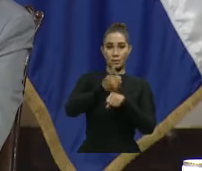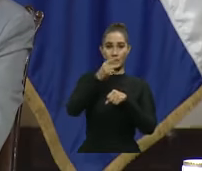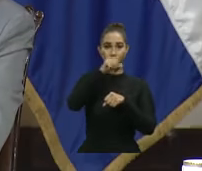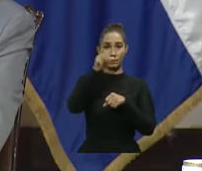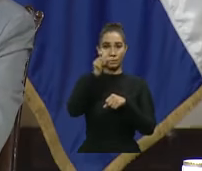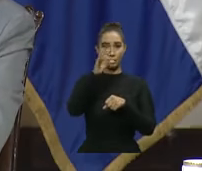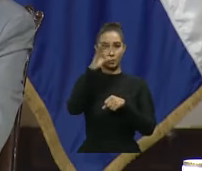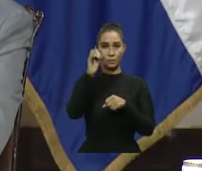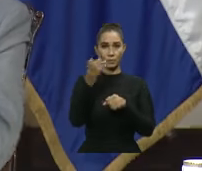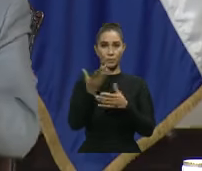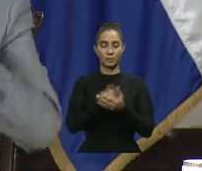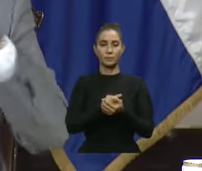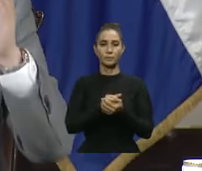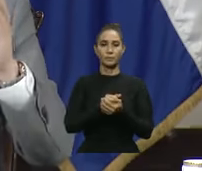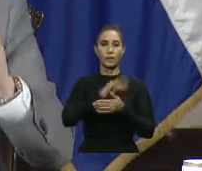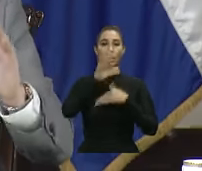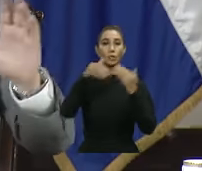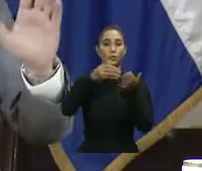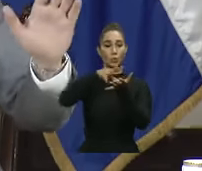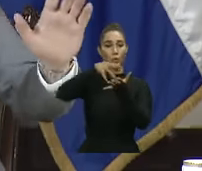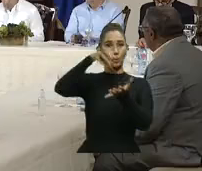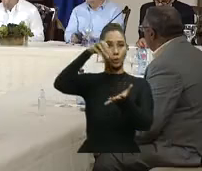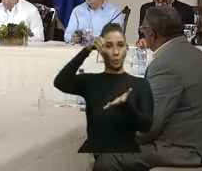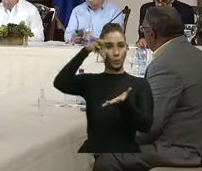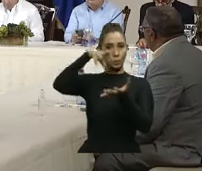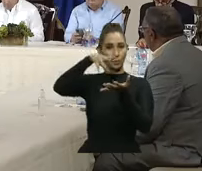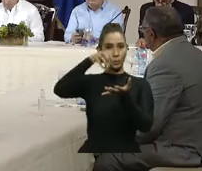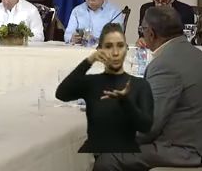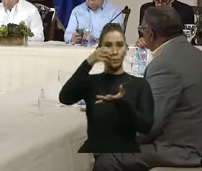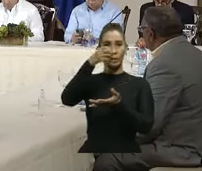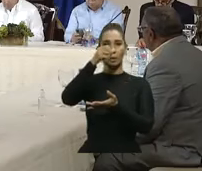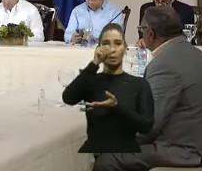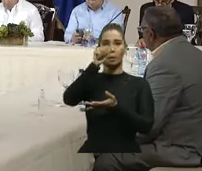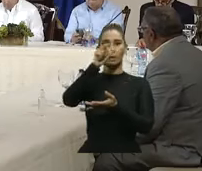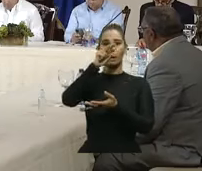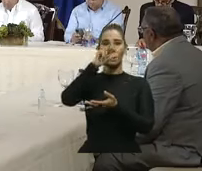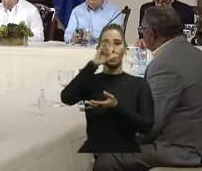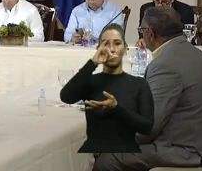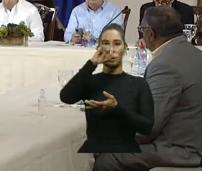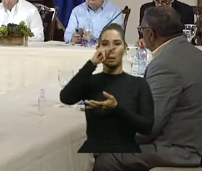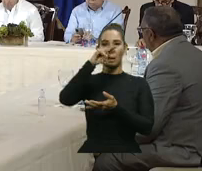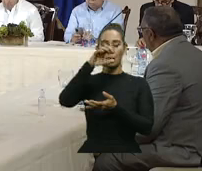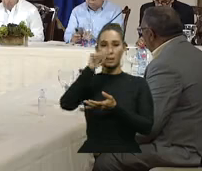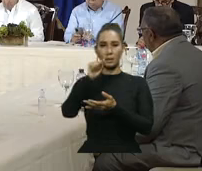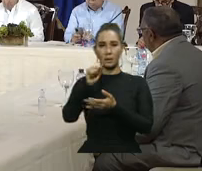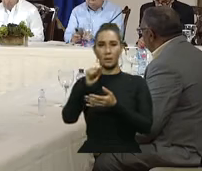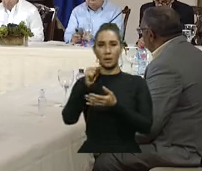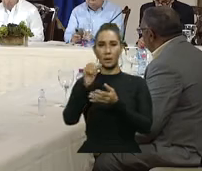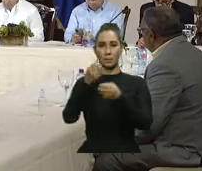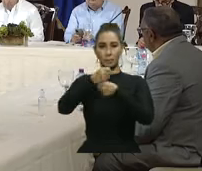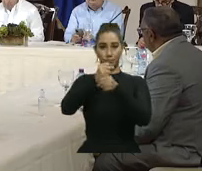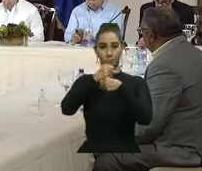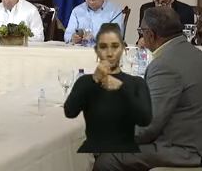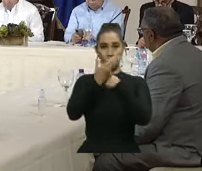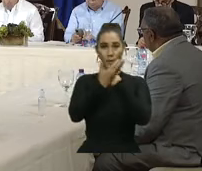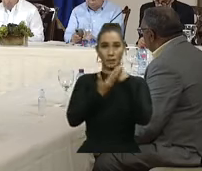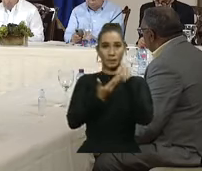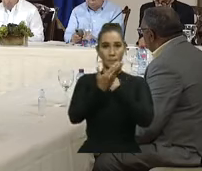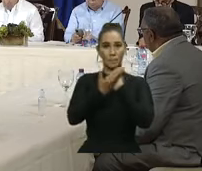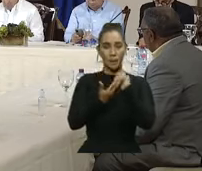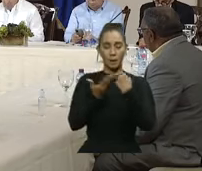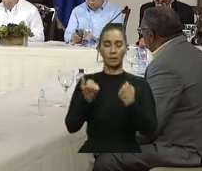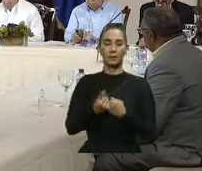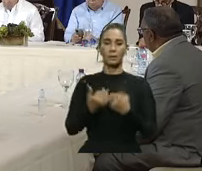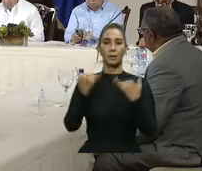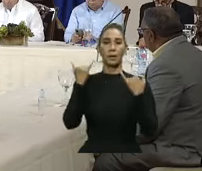caso, que es todas las harinas. Antes nos enfocamos en el pan económico sobao y de agua de 5. Ahora es una